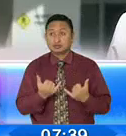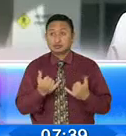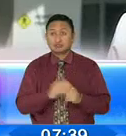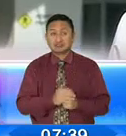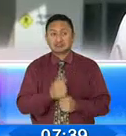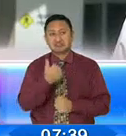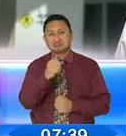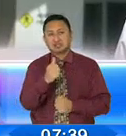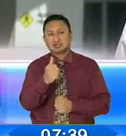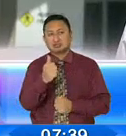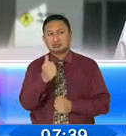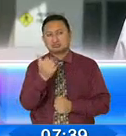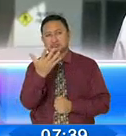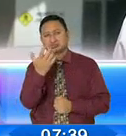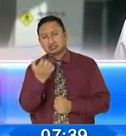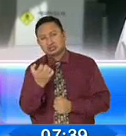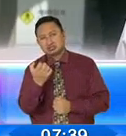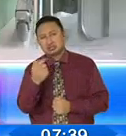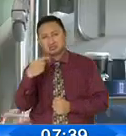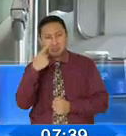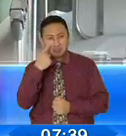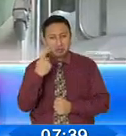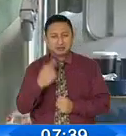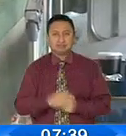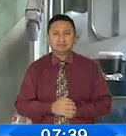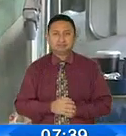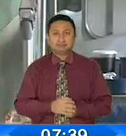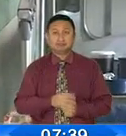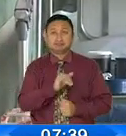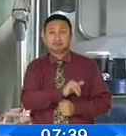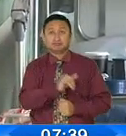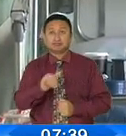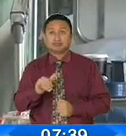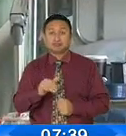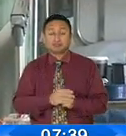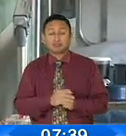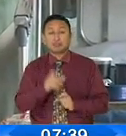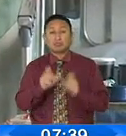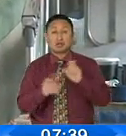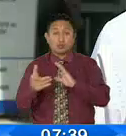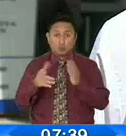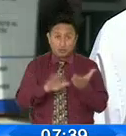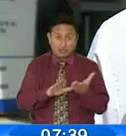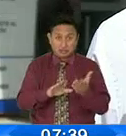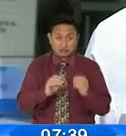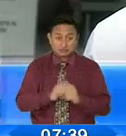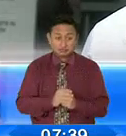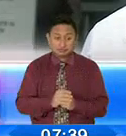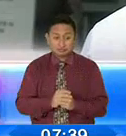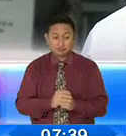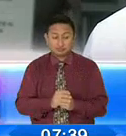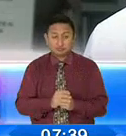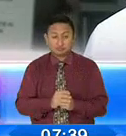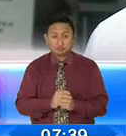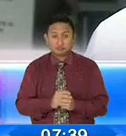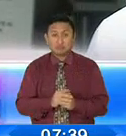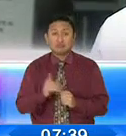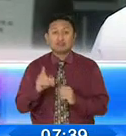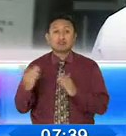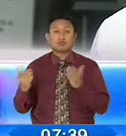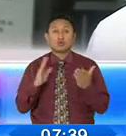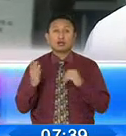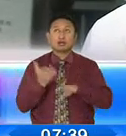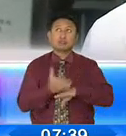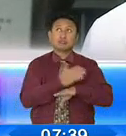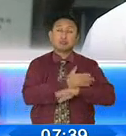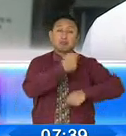15 pacientes al triaje respiratorio. Lo mismo ocurre con el número de muertes. un descenso comparado con mayo. Mayo